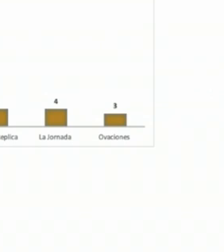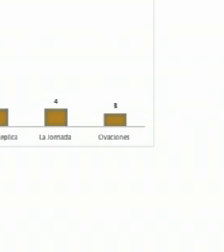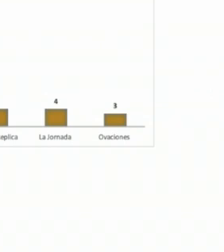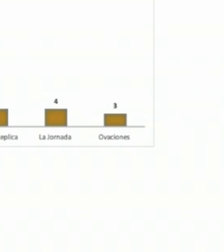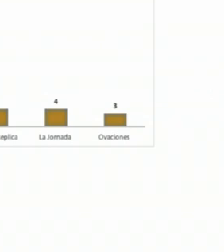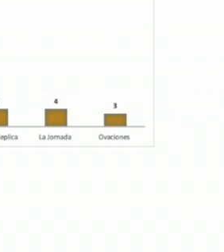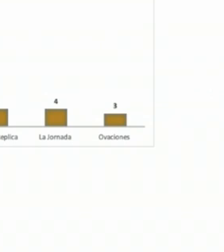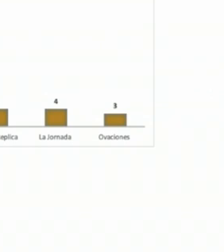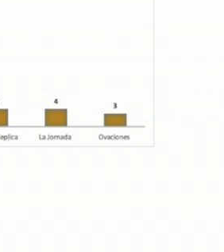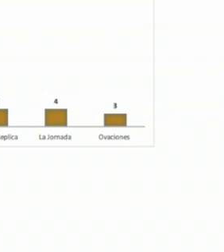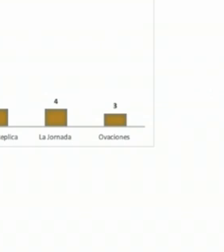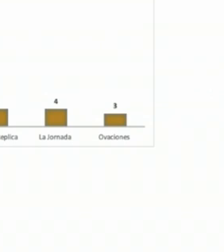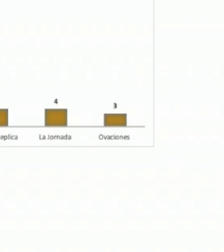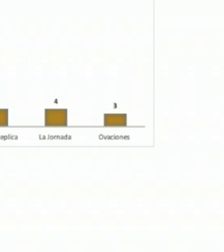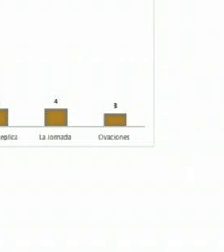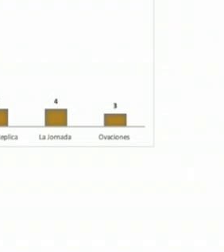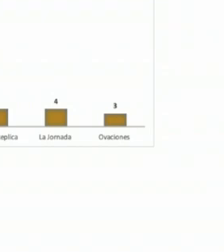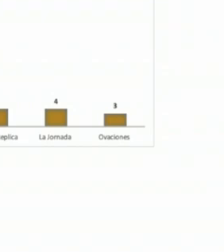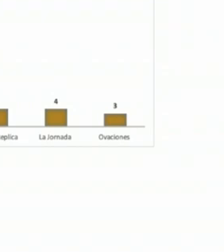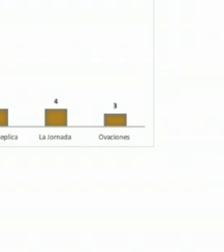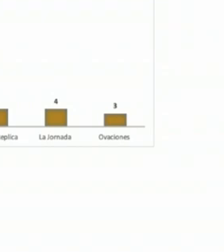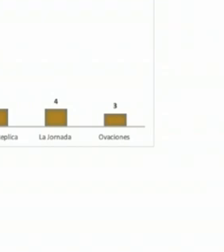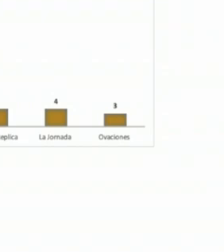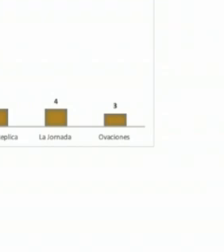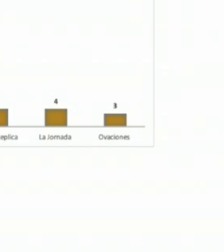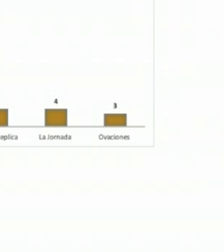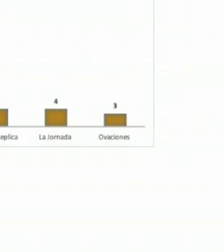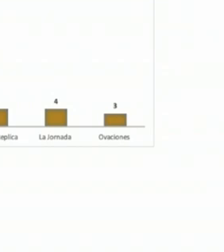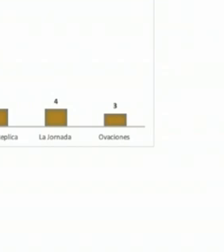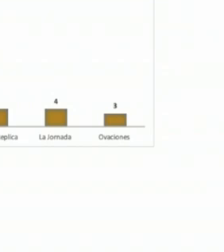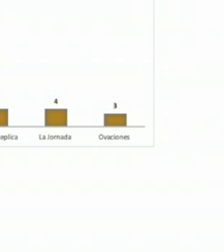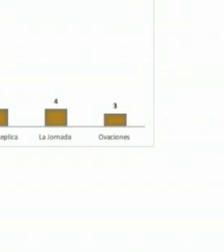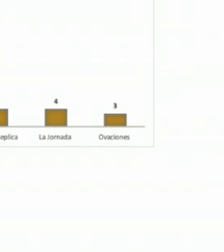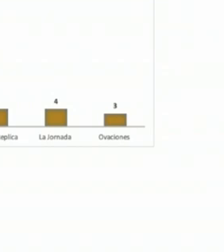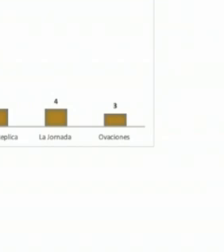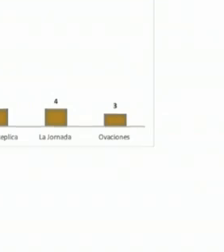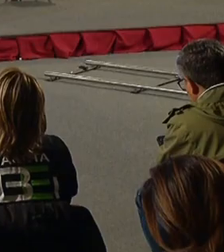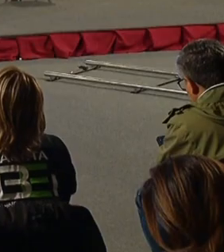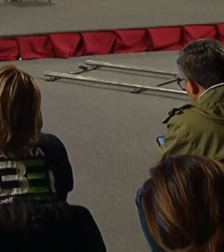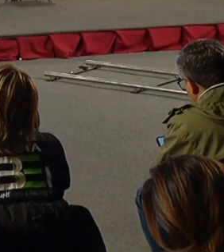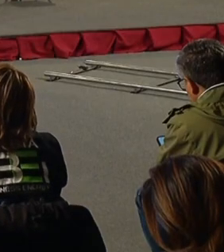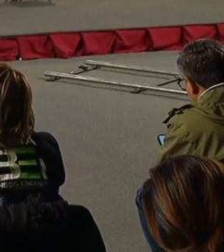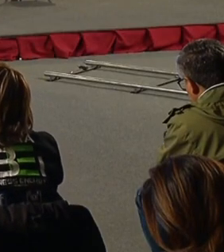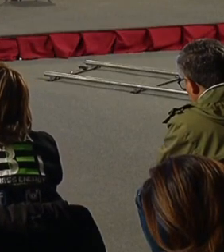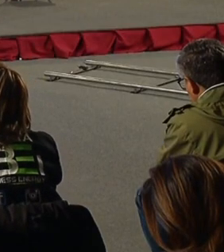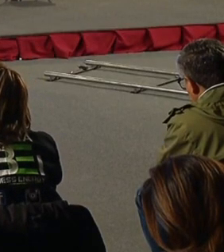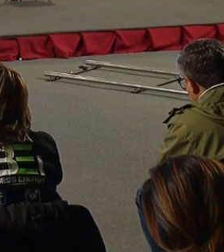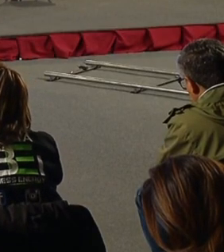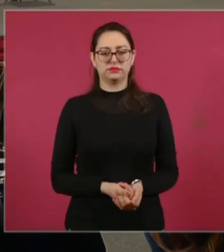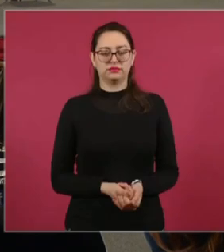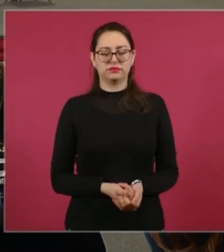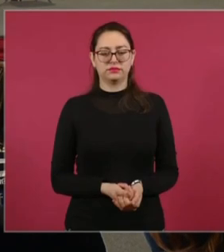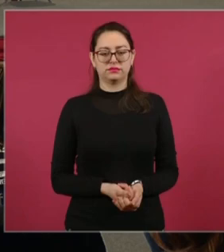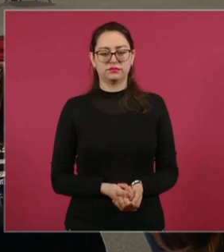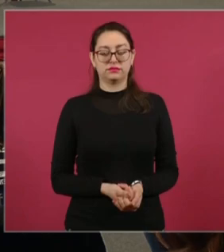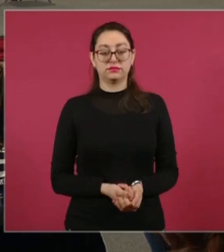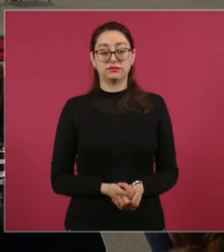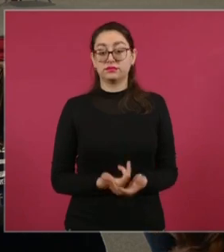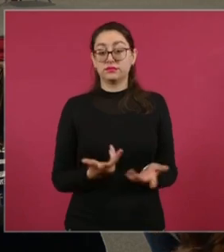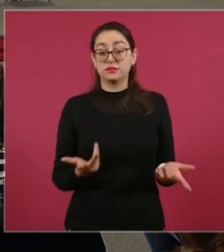más menciones magnificando hechos de violencia en portada, les pregunto yo a ustedes, ¿quién cree que fue?